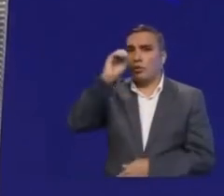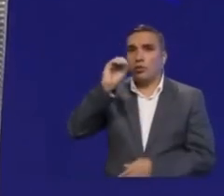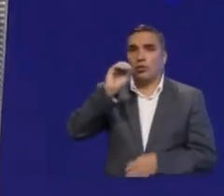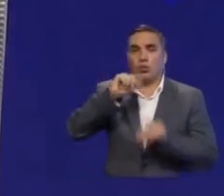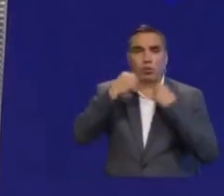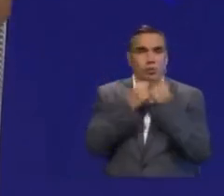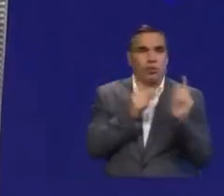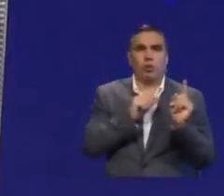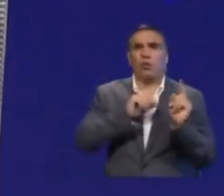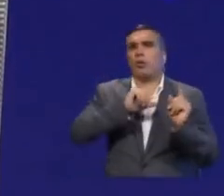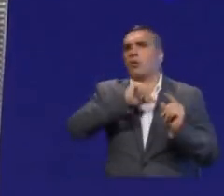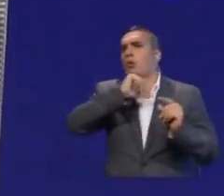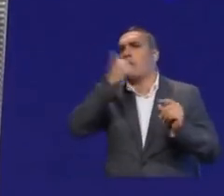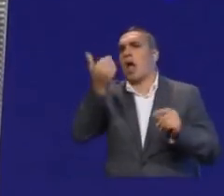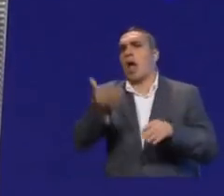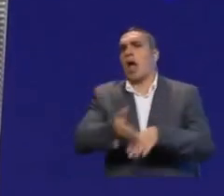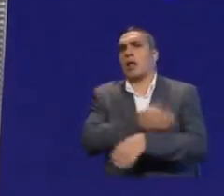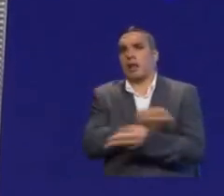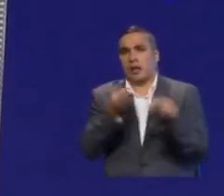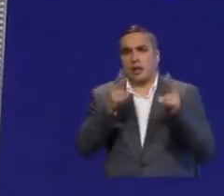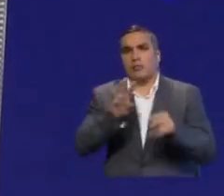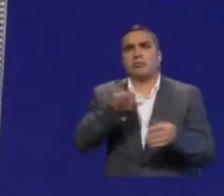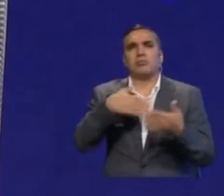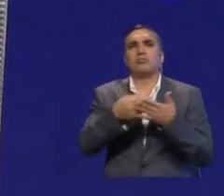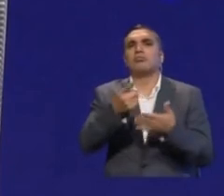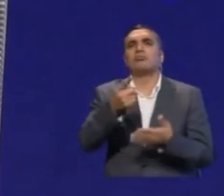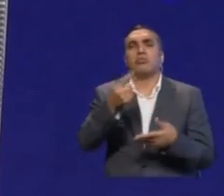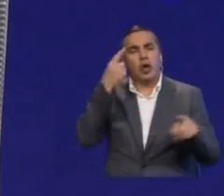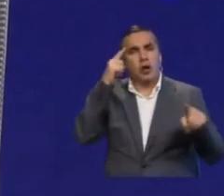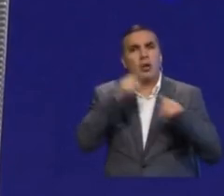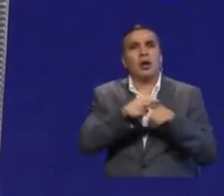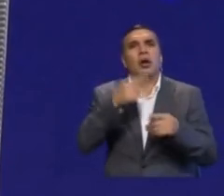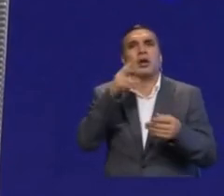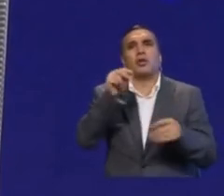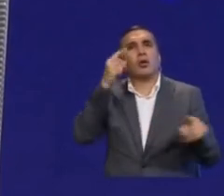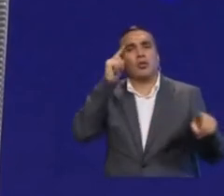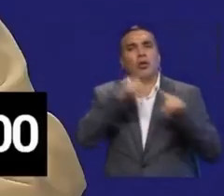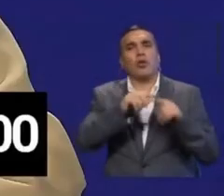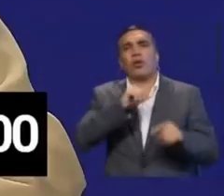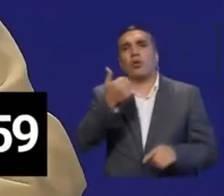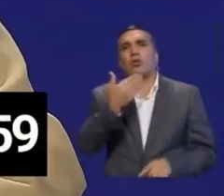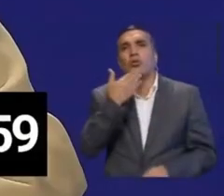este grupo de ocho, sino de los anteriores también, ¿con cuál usted coincide y con cuál discrepa?